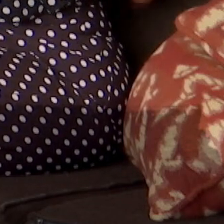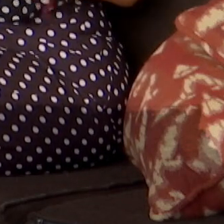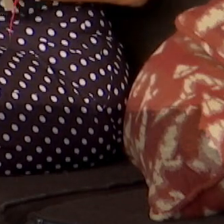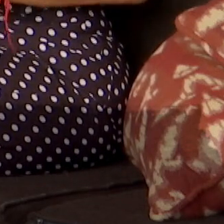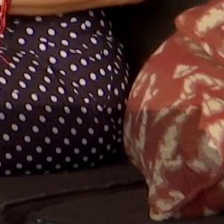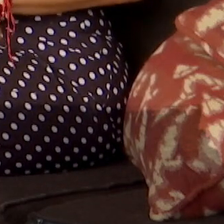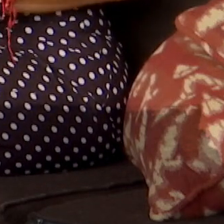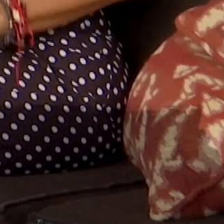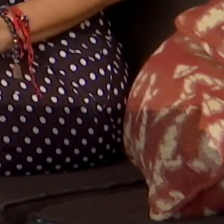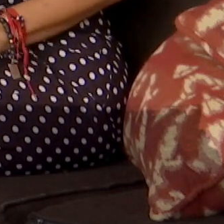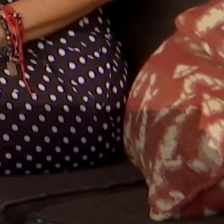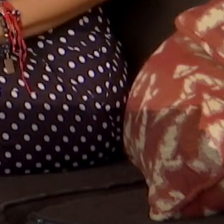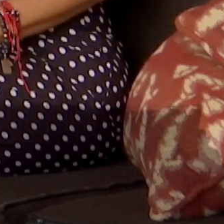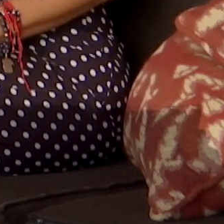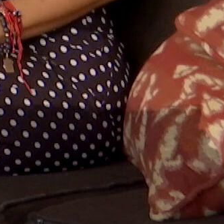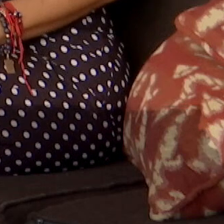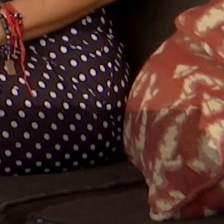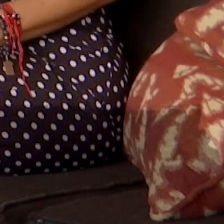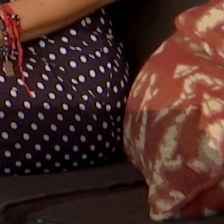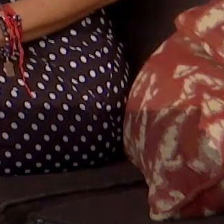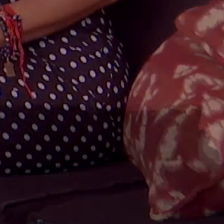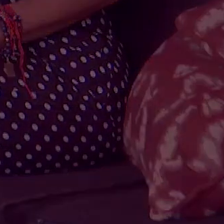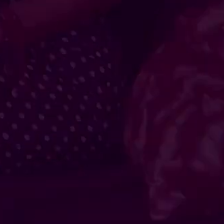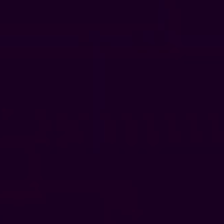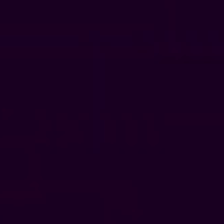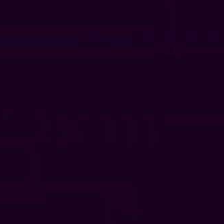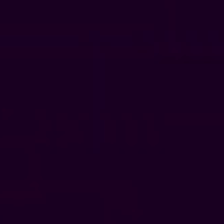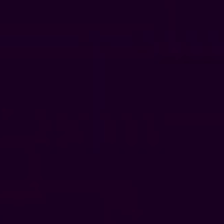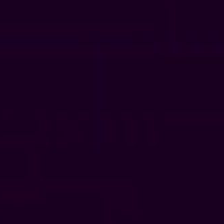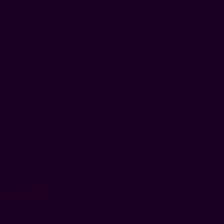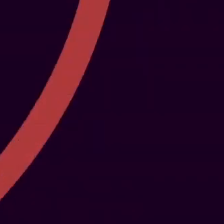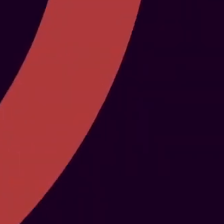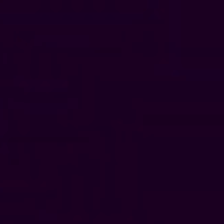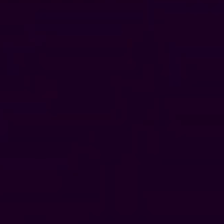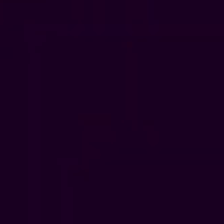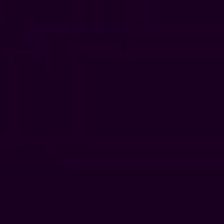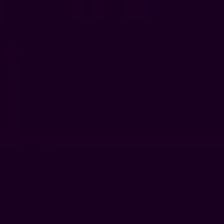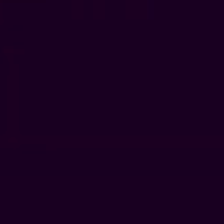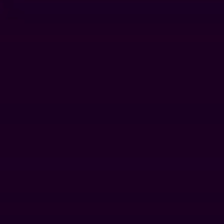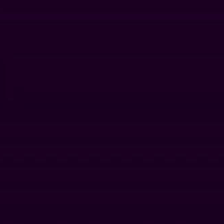luz a todos. Hasta la próxima.